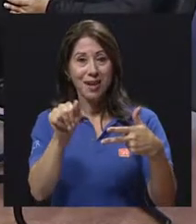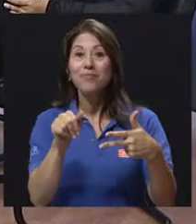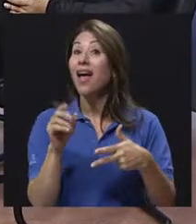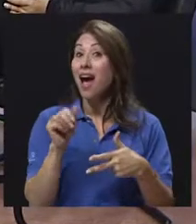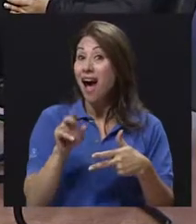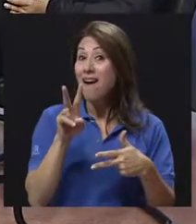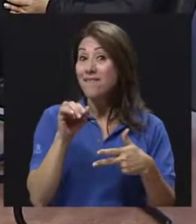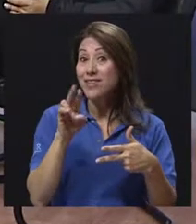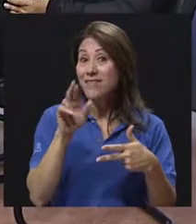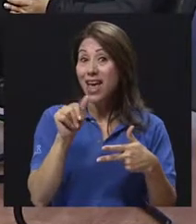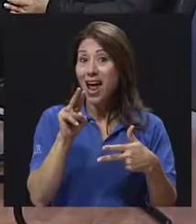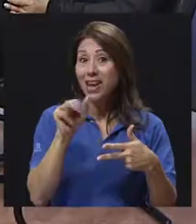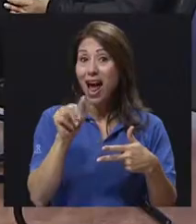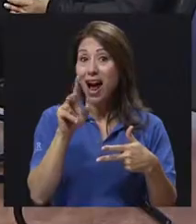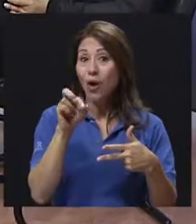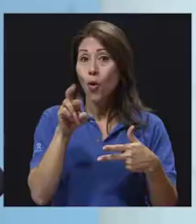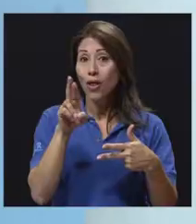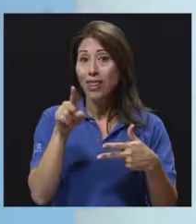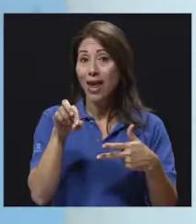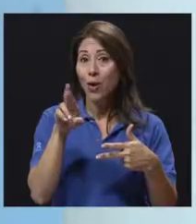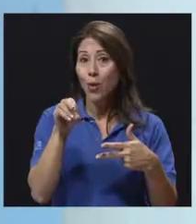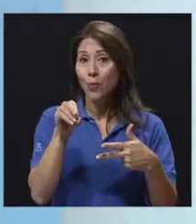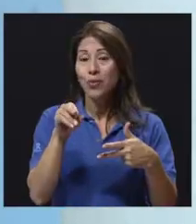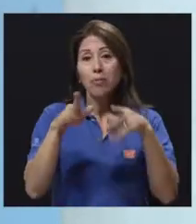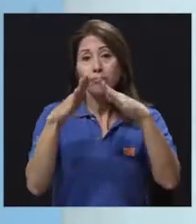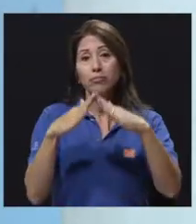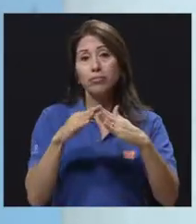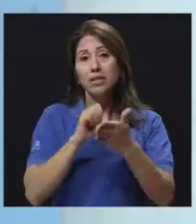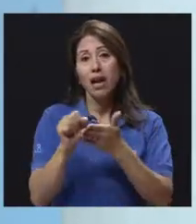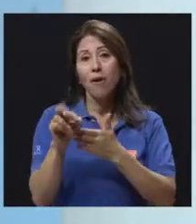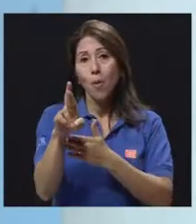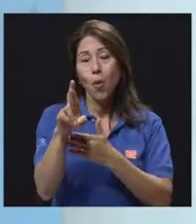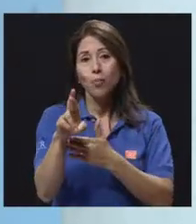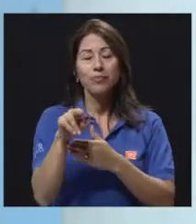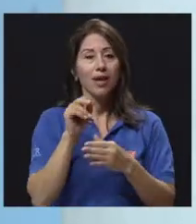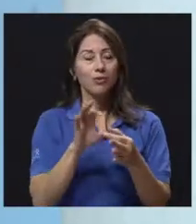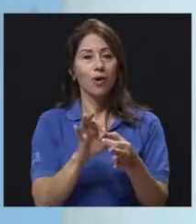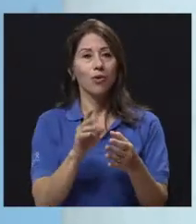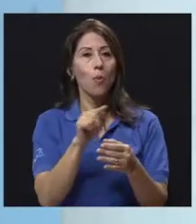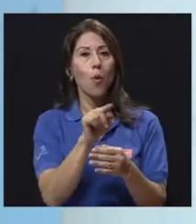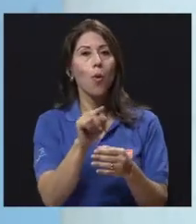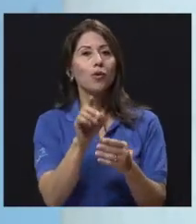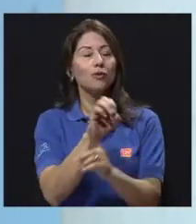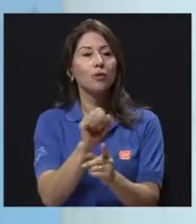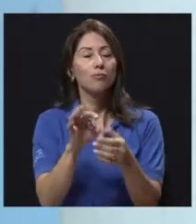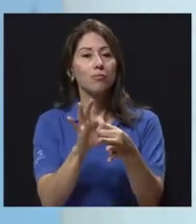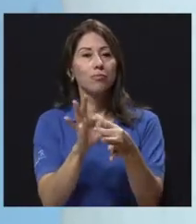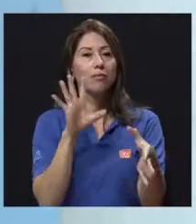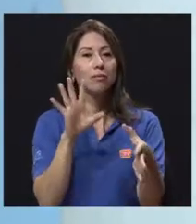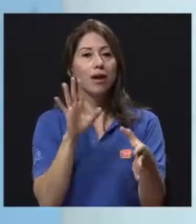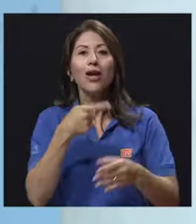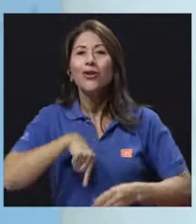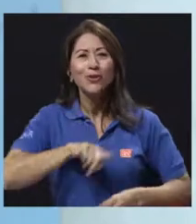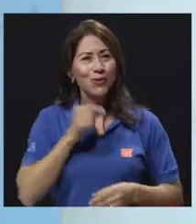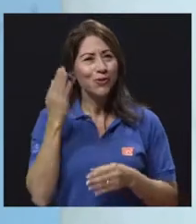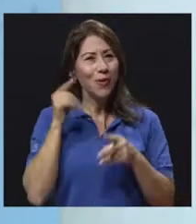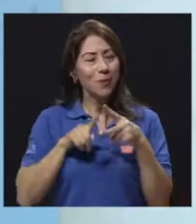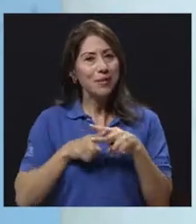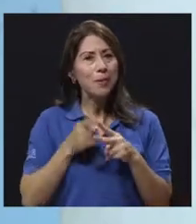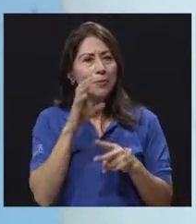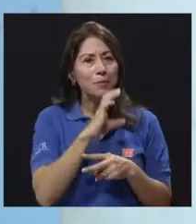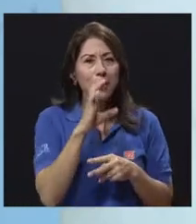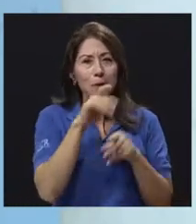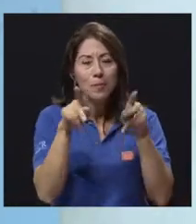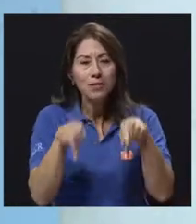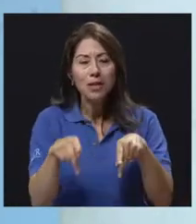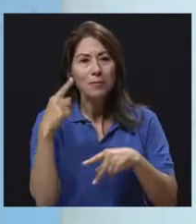también... Viviana Cordero es una persona que vive en San Ramón. De hecho, esto fue pura casualidad porque nosotros cuando empezamos también dijimos, necesitamos una persona que